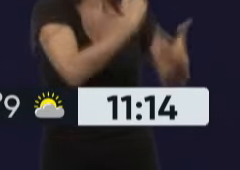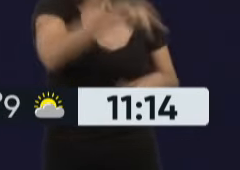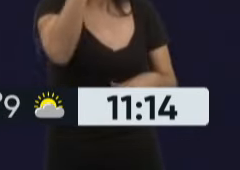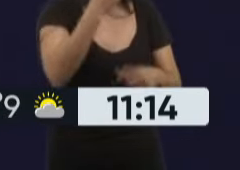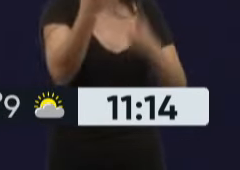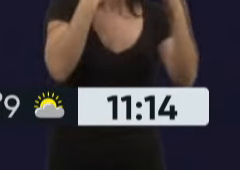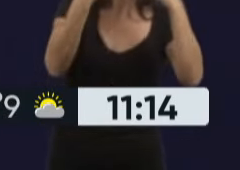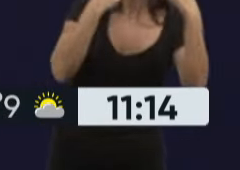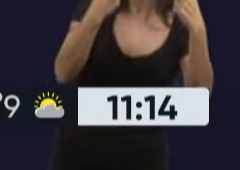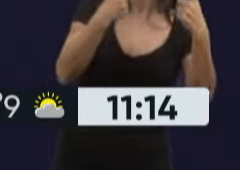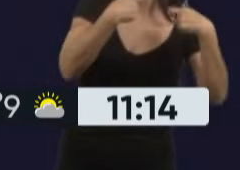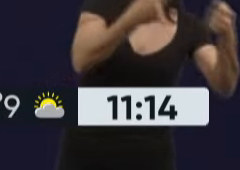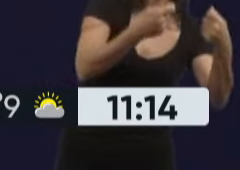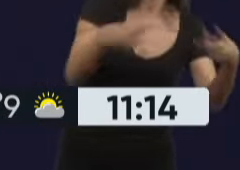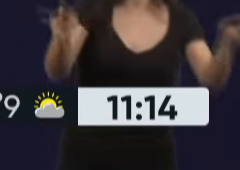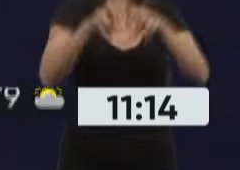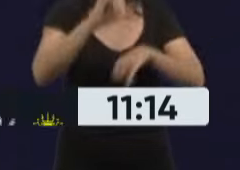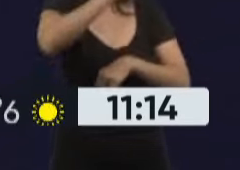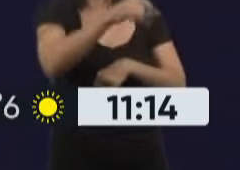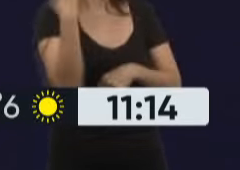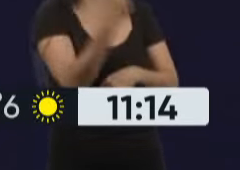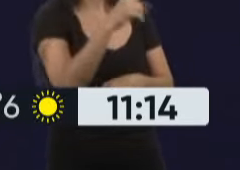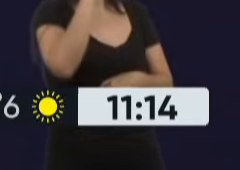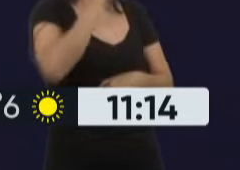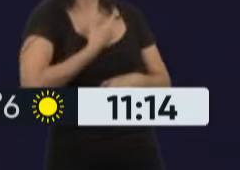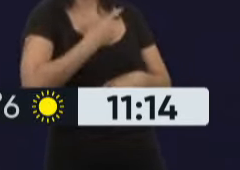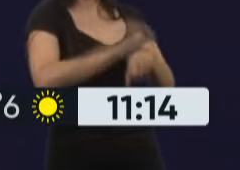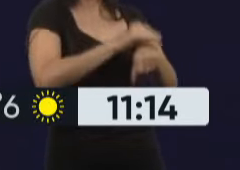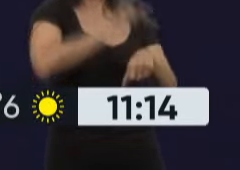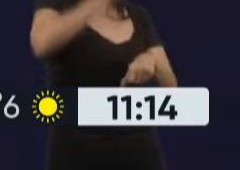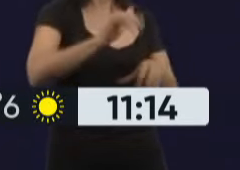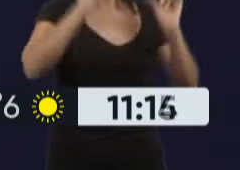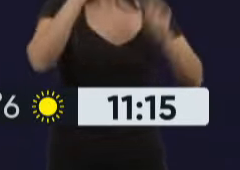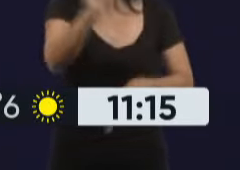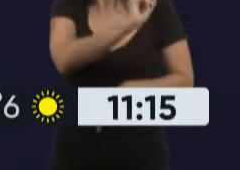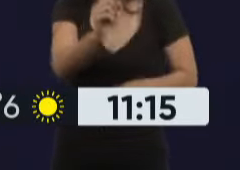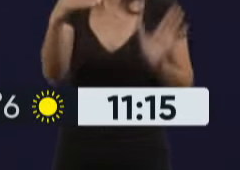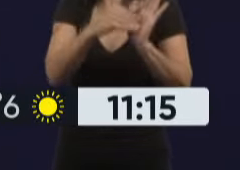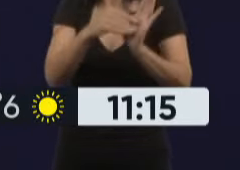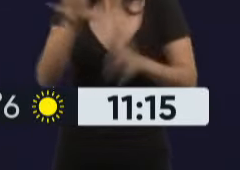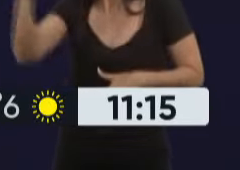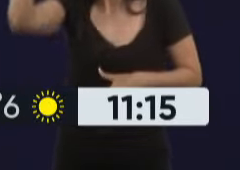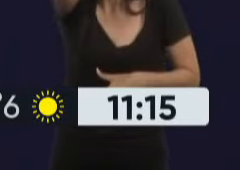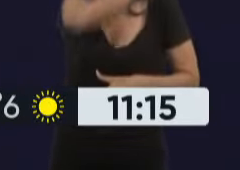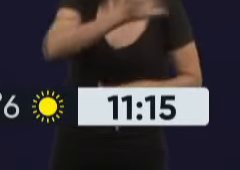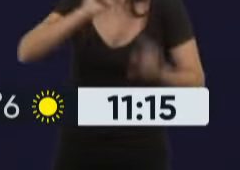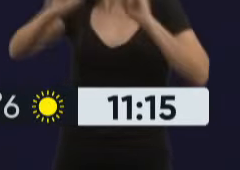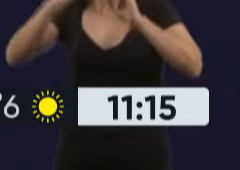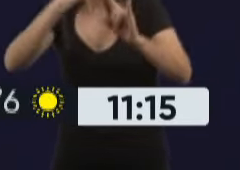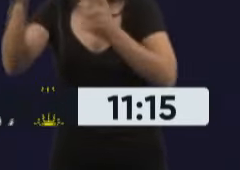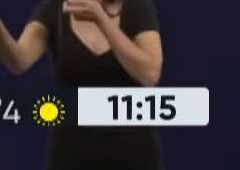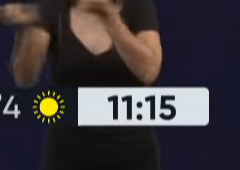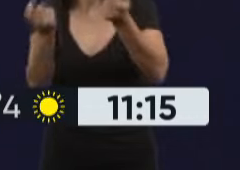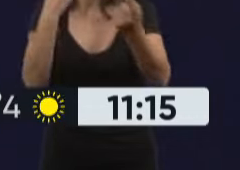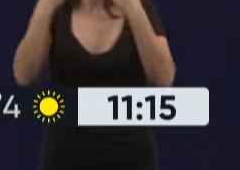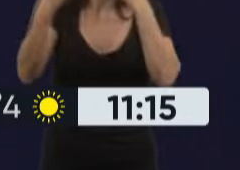las cuentas públicas del gobierno nacional eh No nos podemos hacer cargo de lo que hanan las provincias con sus eh cuentas porque